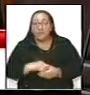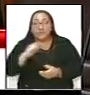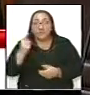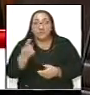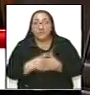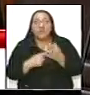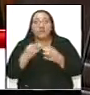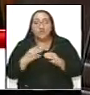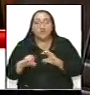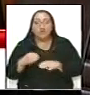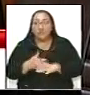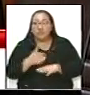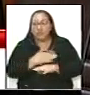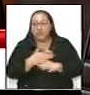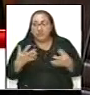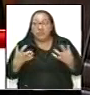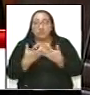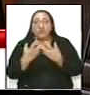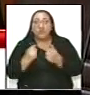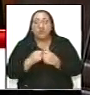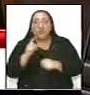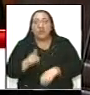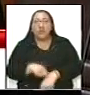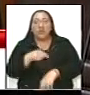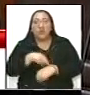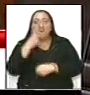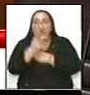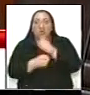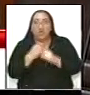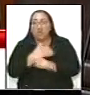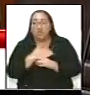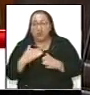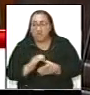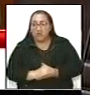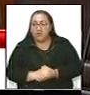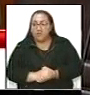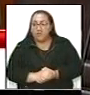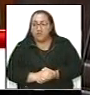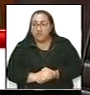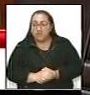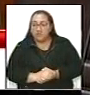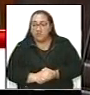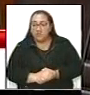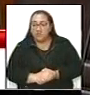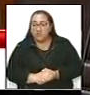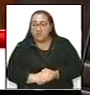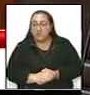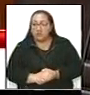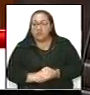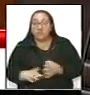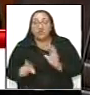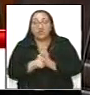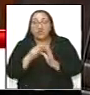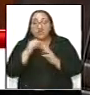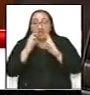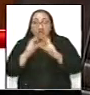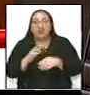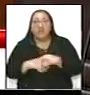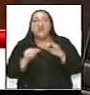hecho de que haya sido consensuada a lo largo de 2 años y medio y que la ley sea el resultado